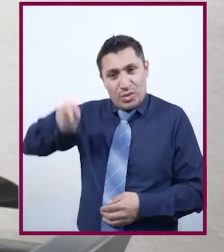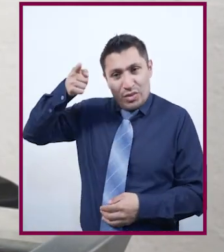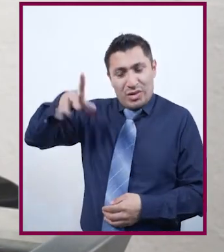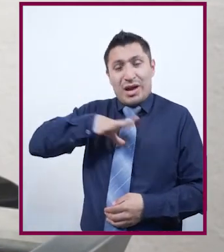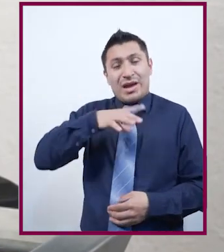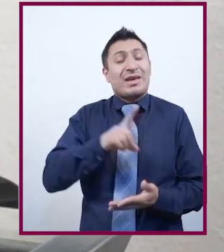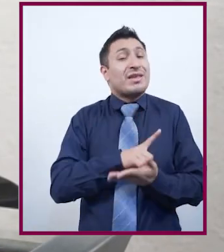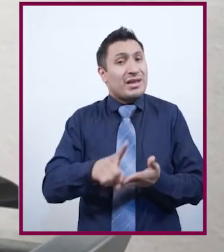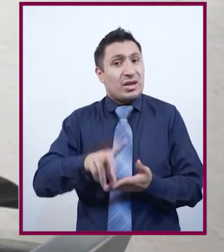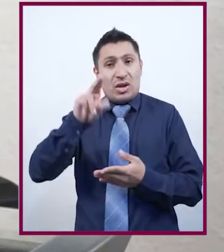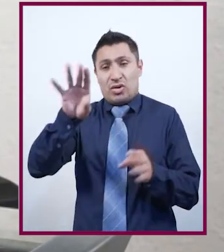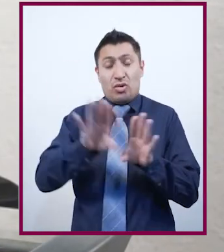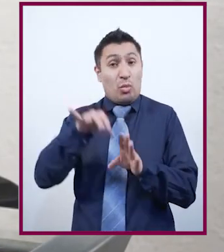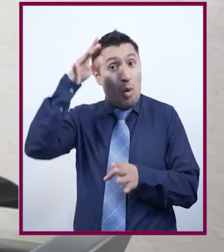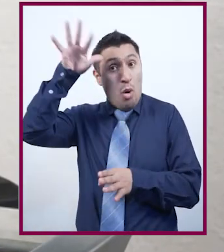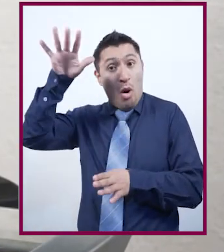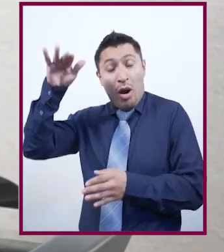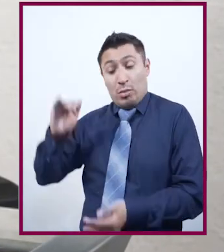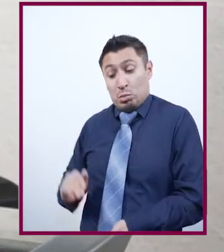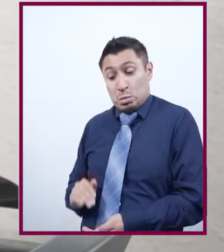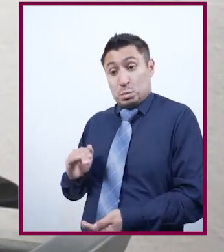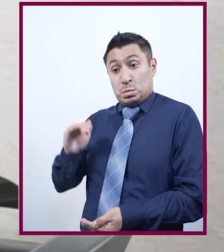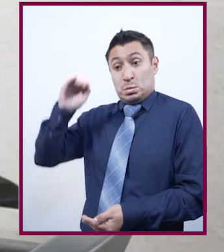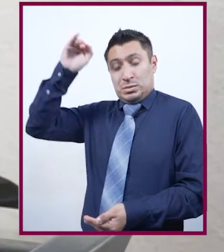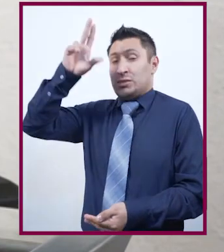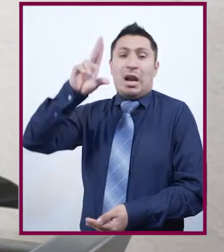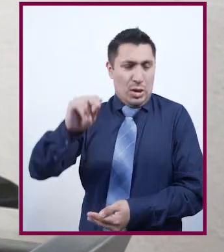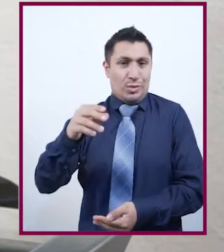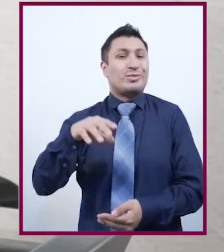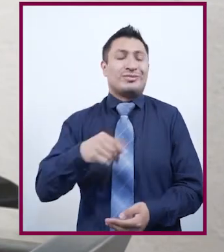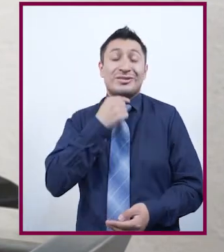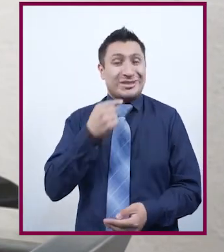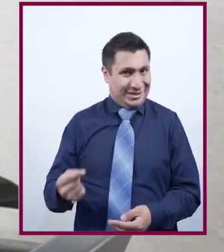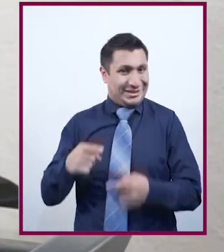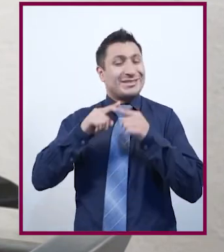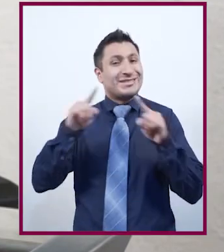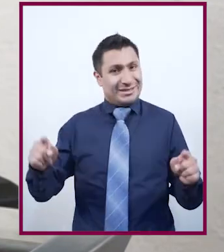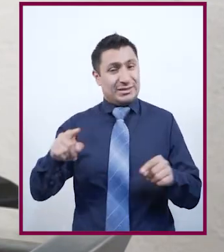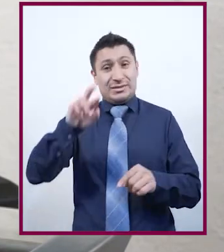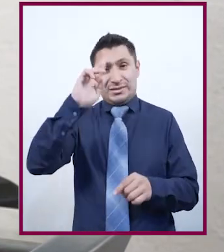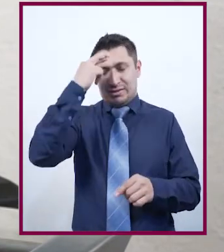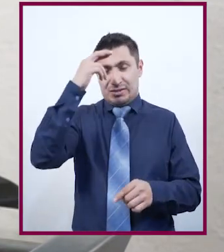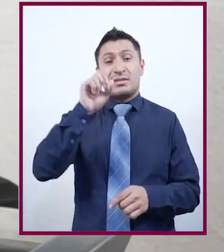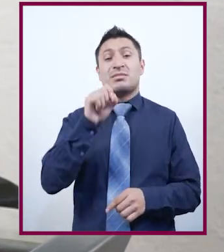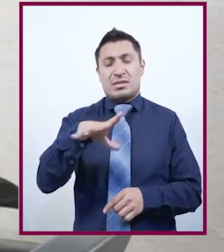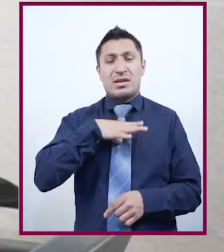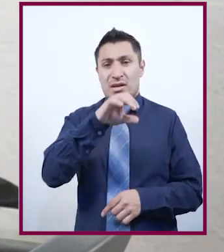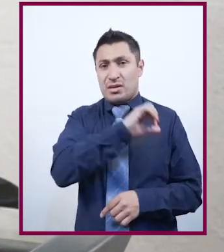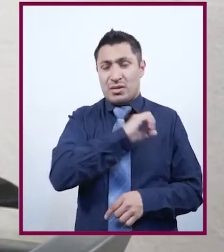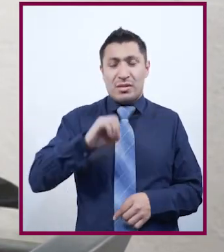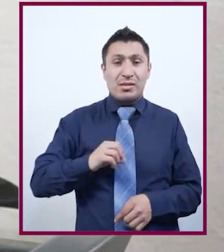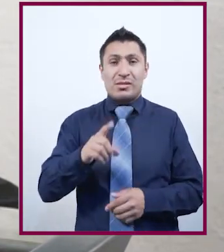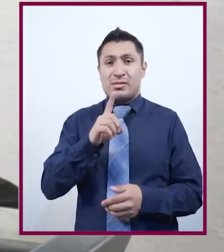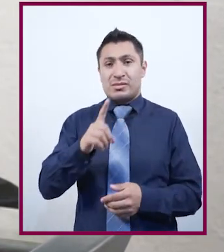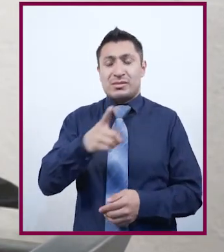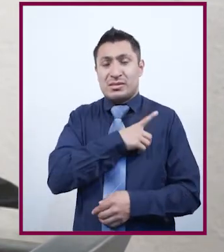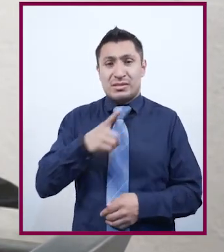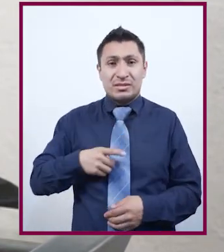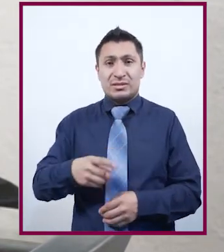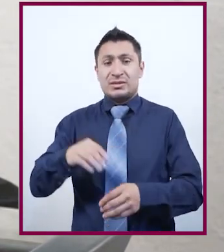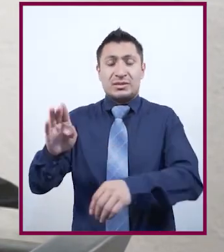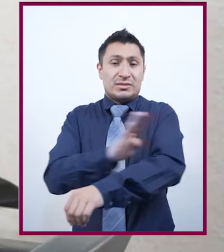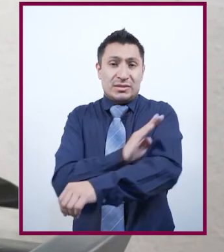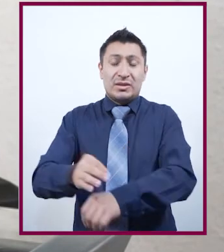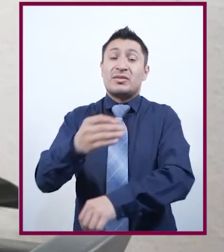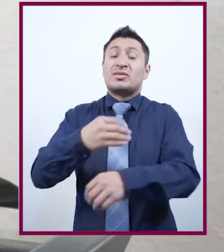derechos y no como adultos pequeños. Recuerda que también tenemos obligaciones que nos deben llevar a actuar en favor de nuestra vida,